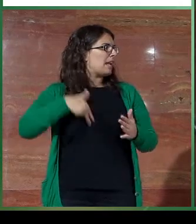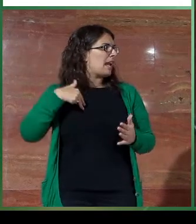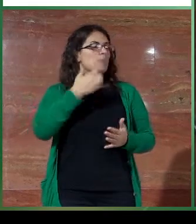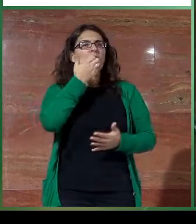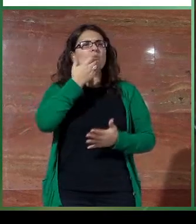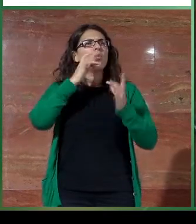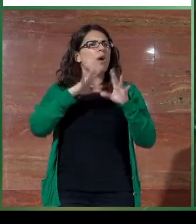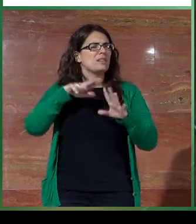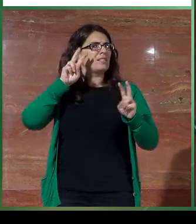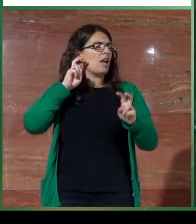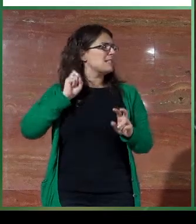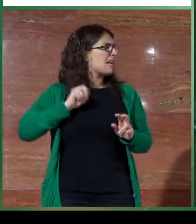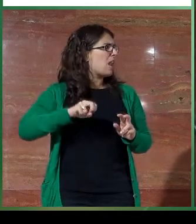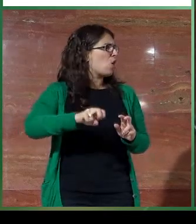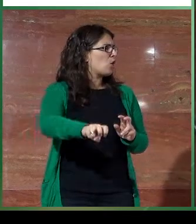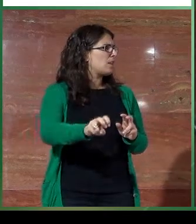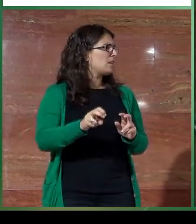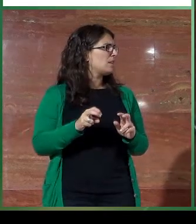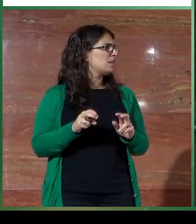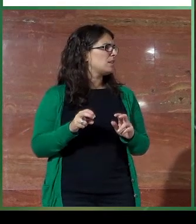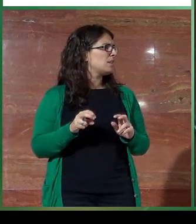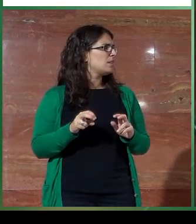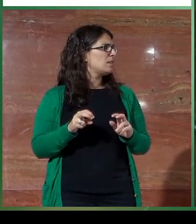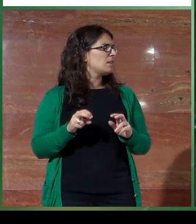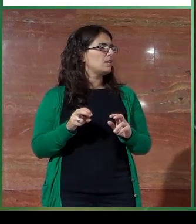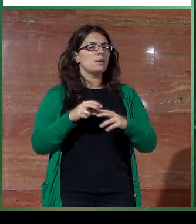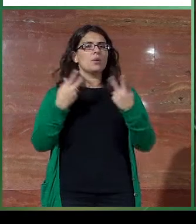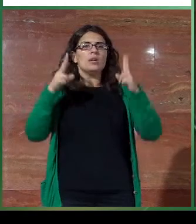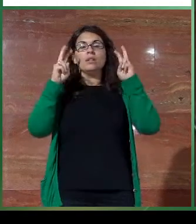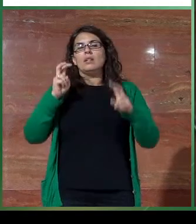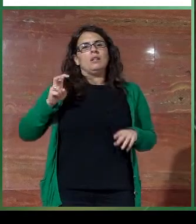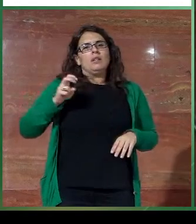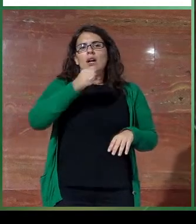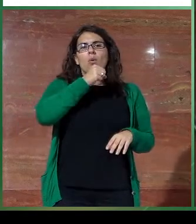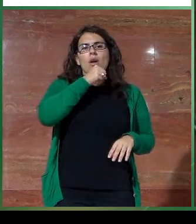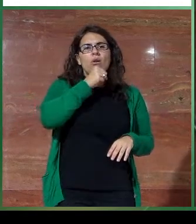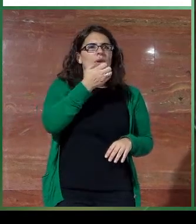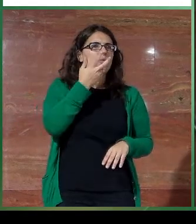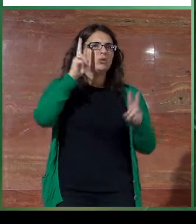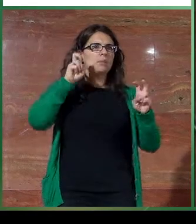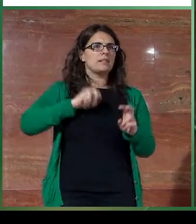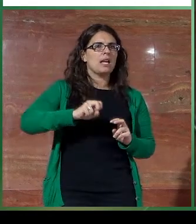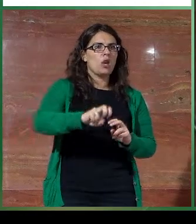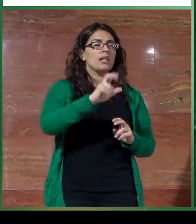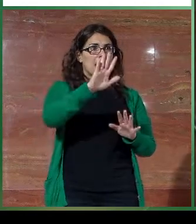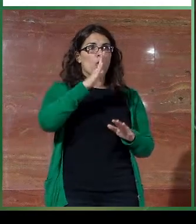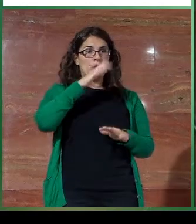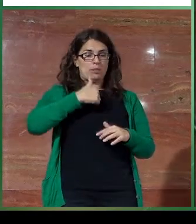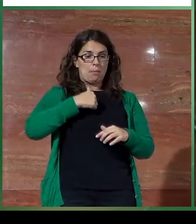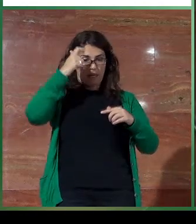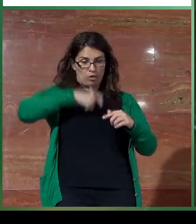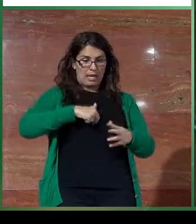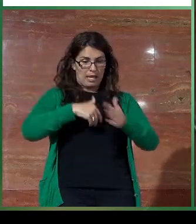escalones. Dices, claro, hoy yo no pondría unos escalones, pero es que entonces también la gente envejecía y el señor que construyó aquello podía